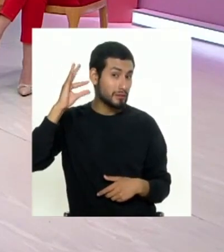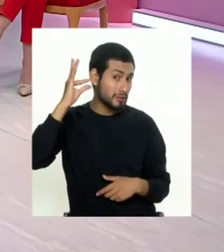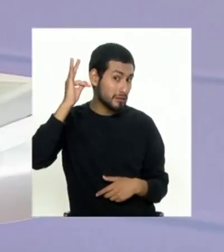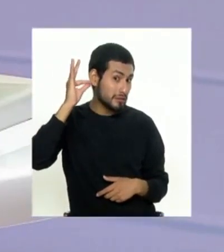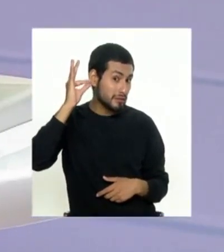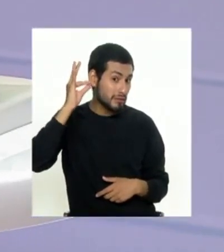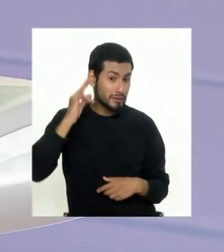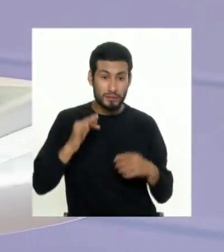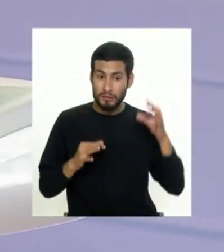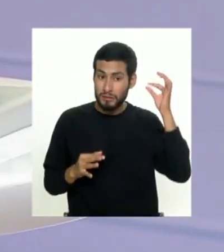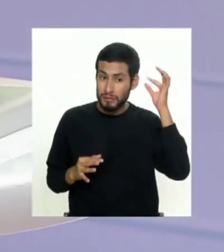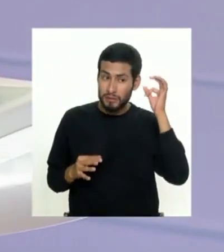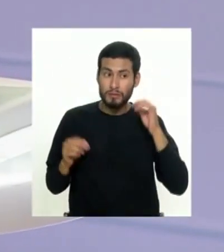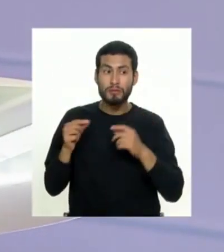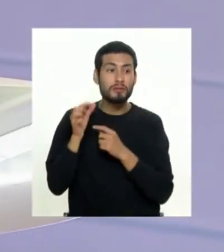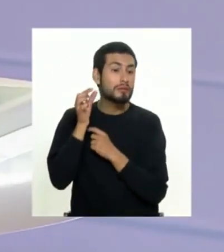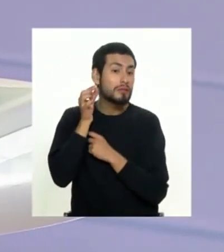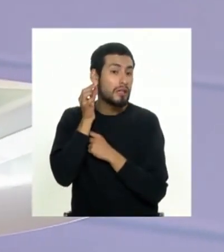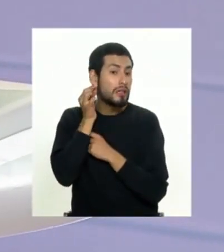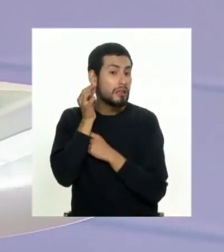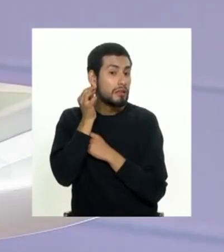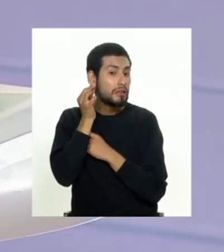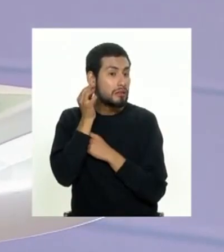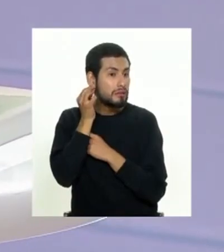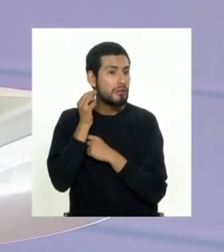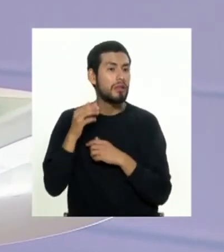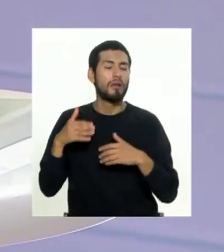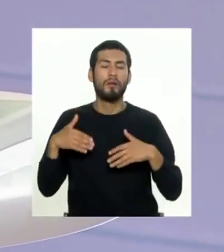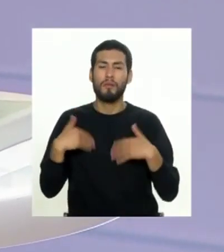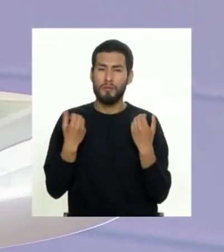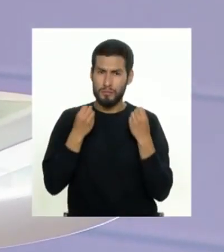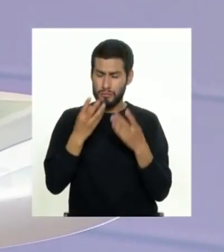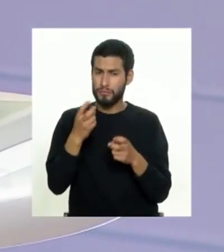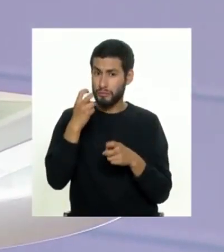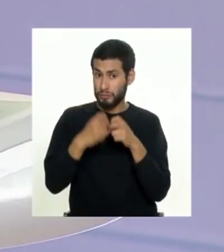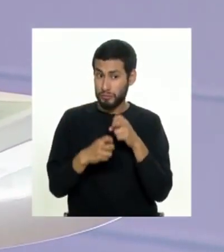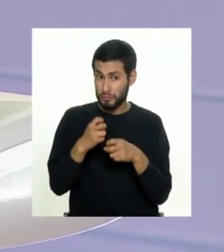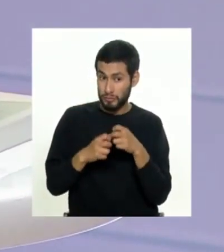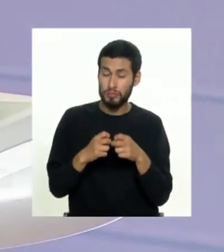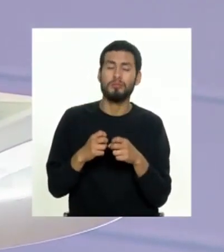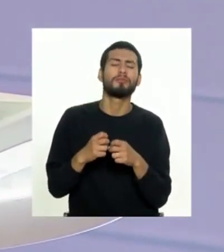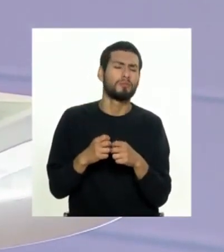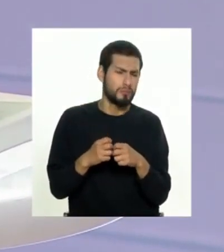los hisopos y los aretes pueden ocasionarnos problemas, sí,